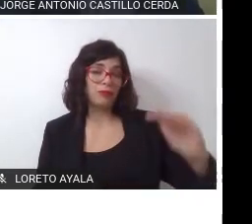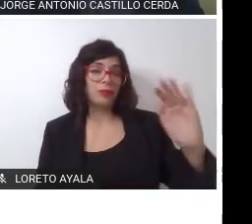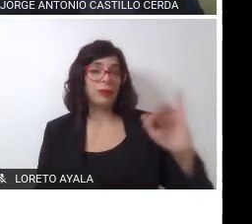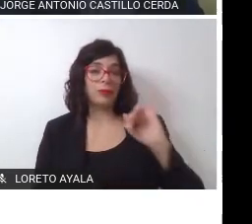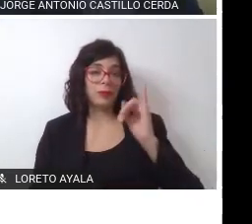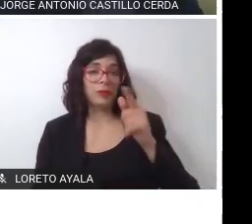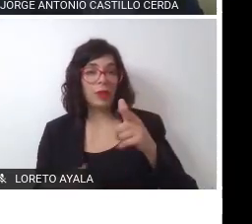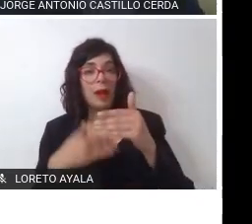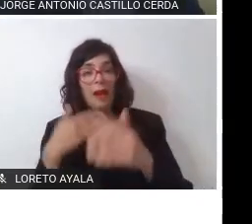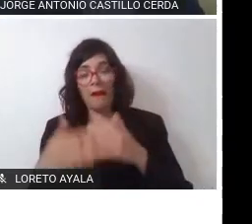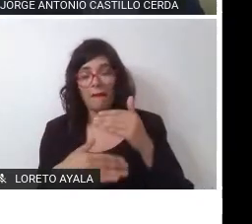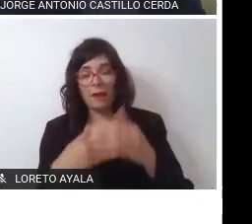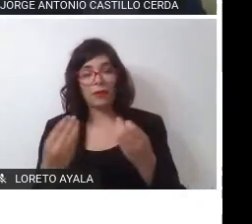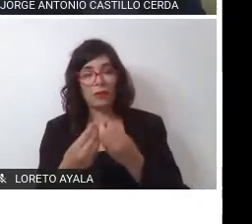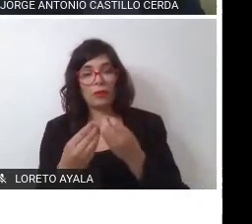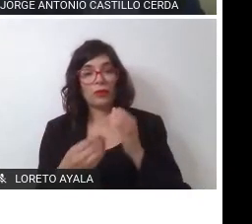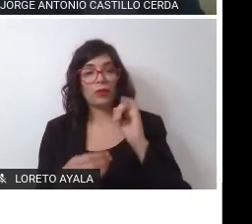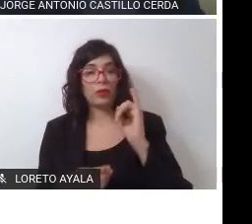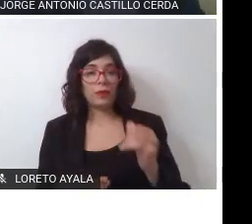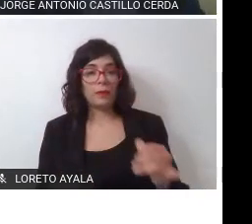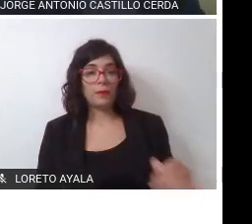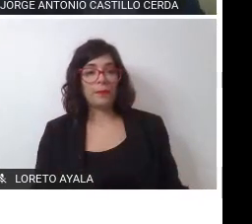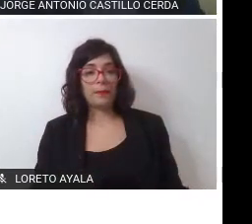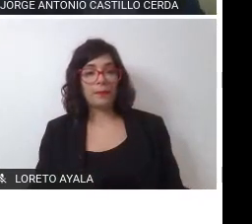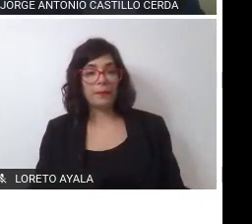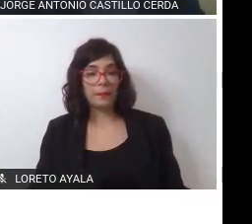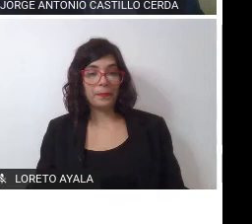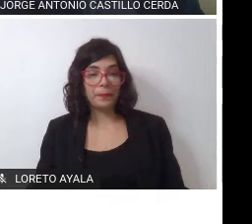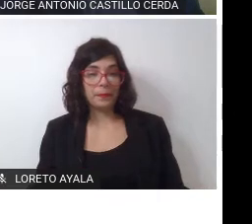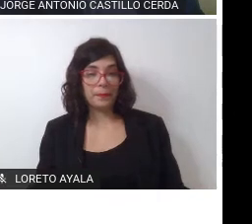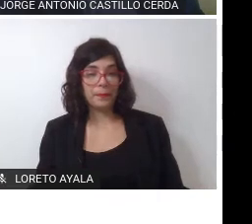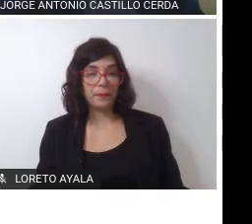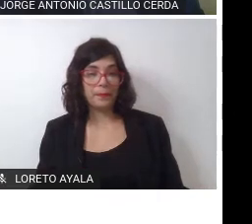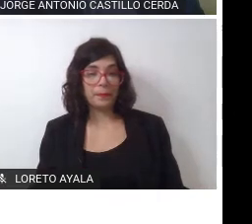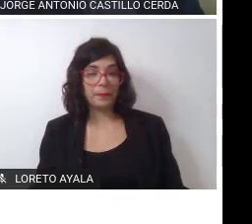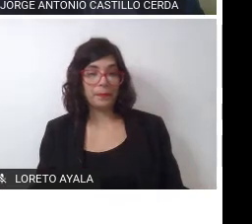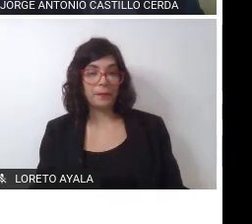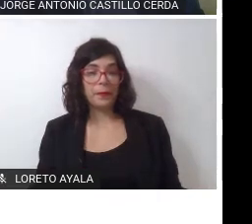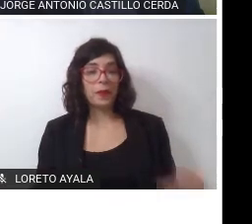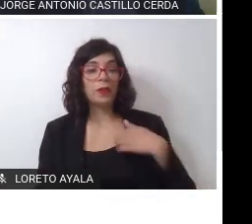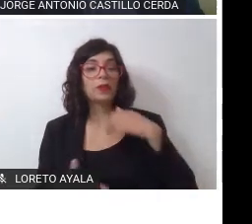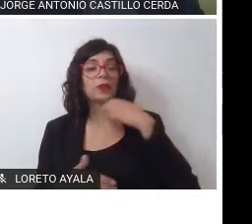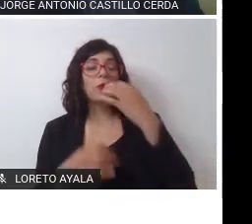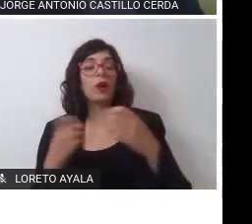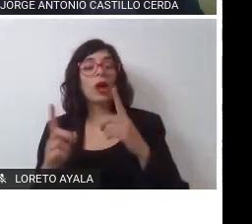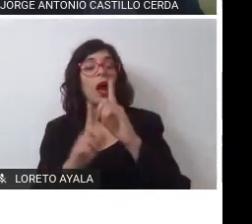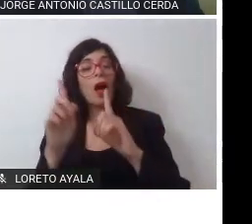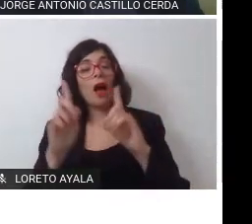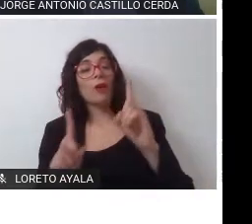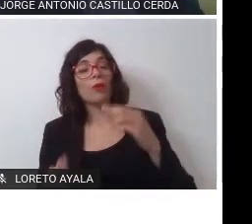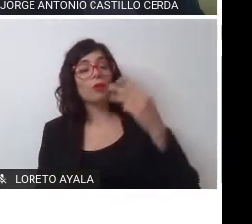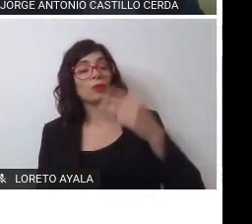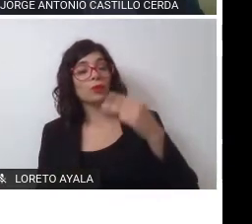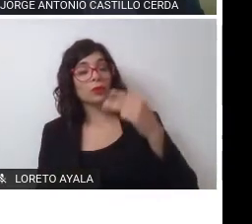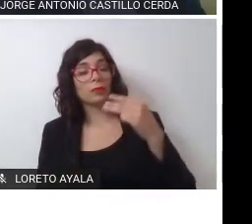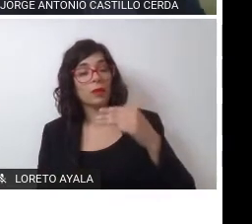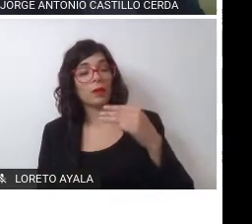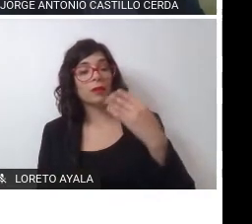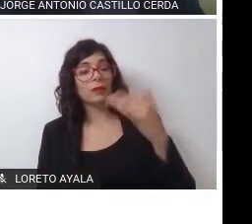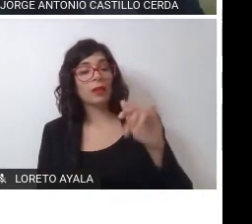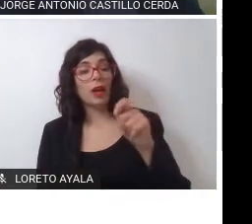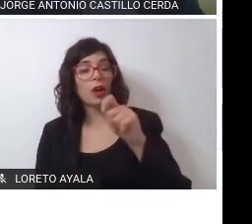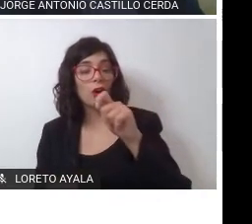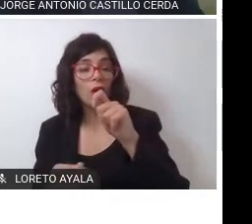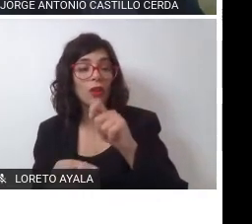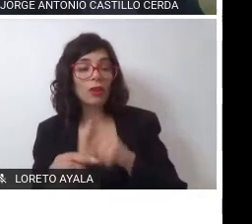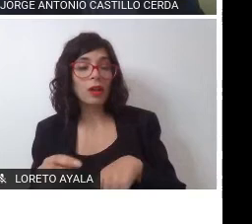ido avanzando un montón. Incluso les cuento que algunas municipalidades han contratado profesores, ya sea por